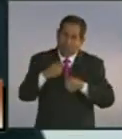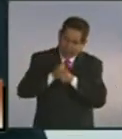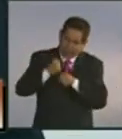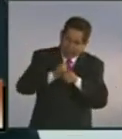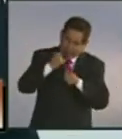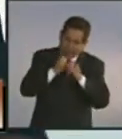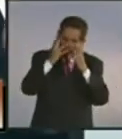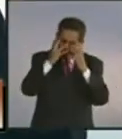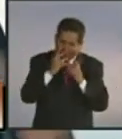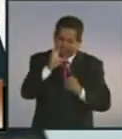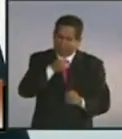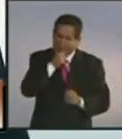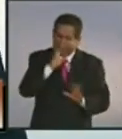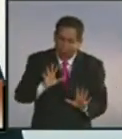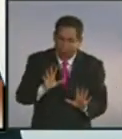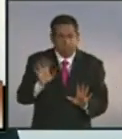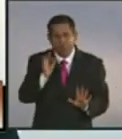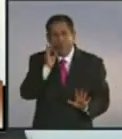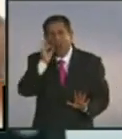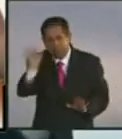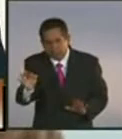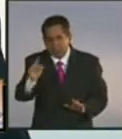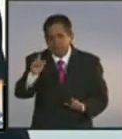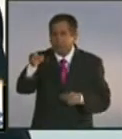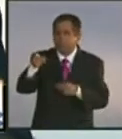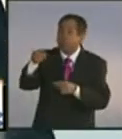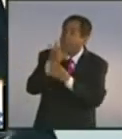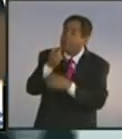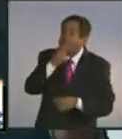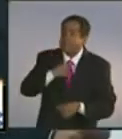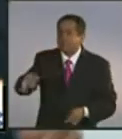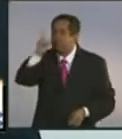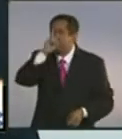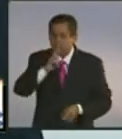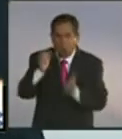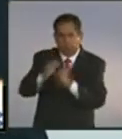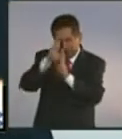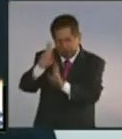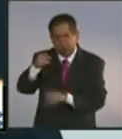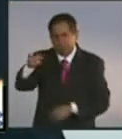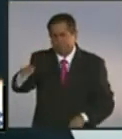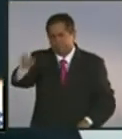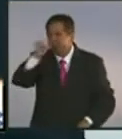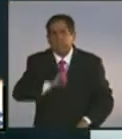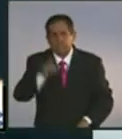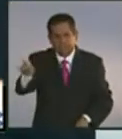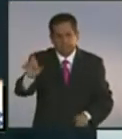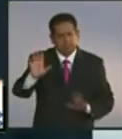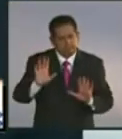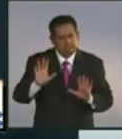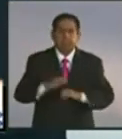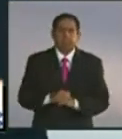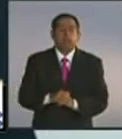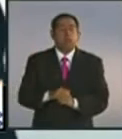terracería. Entonces, le comento, esto es mentira lo que usted dice, lo digo, vaya respetos.